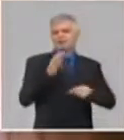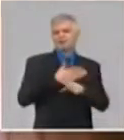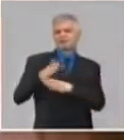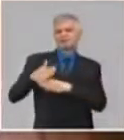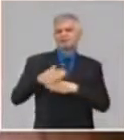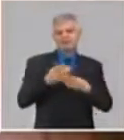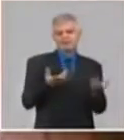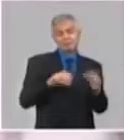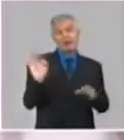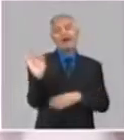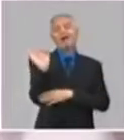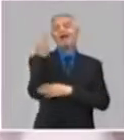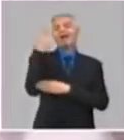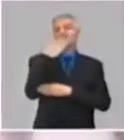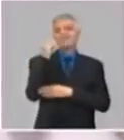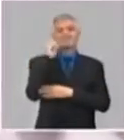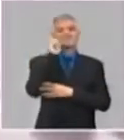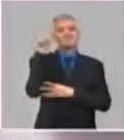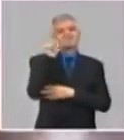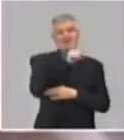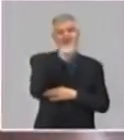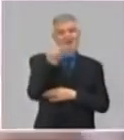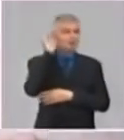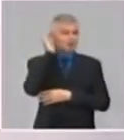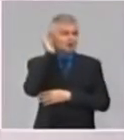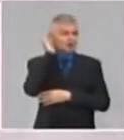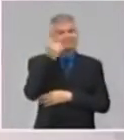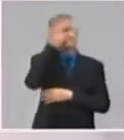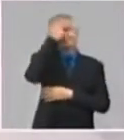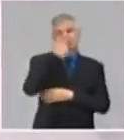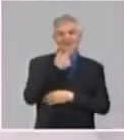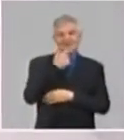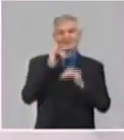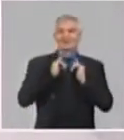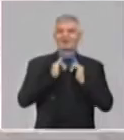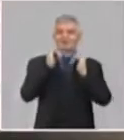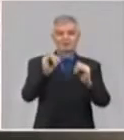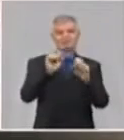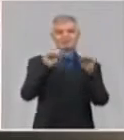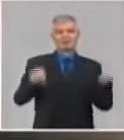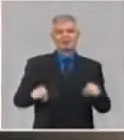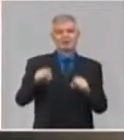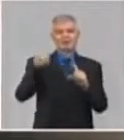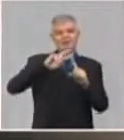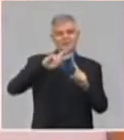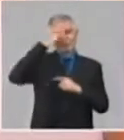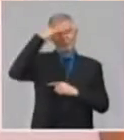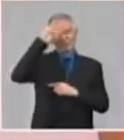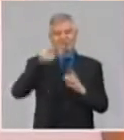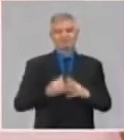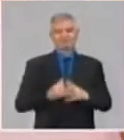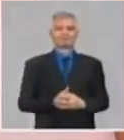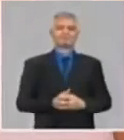vida de las estancias y su bebé excesivo de avilés marie simon un sistema informativo de la televisión cubana